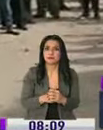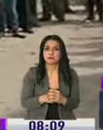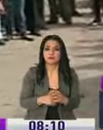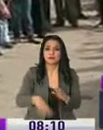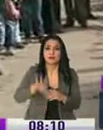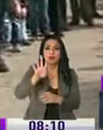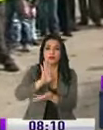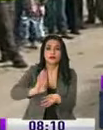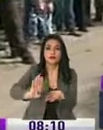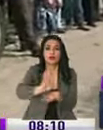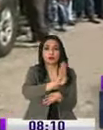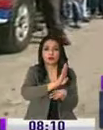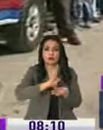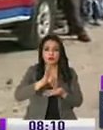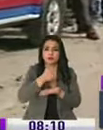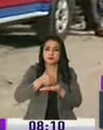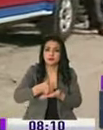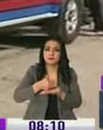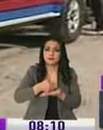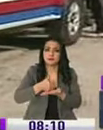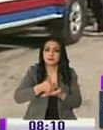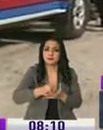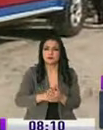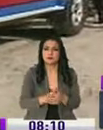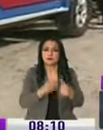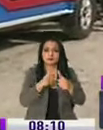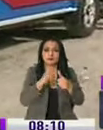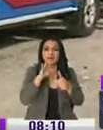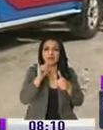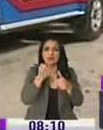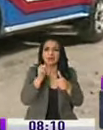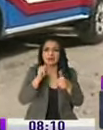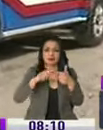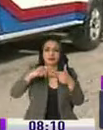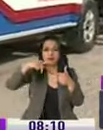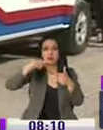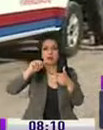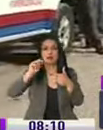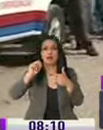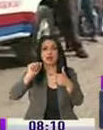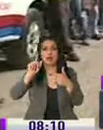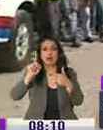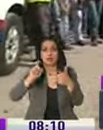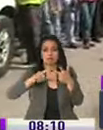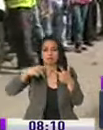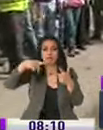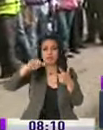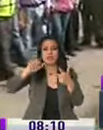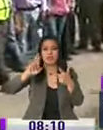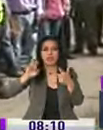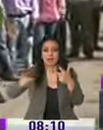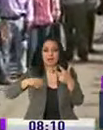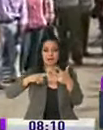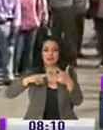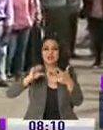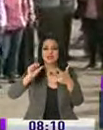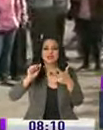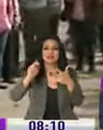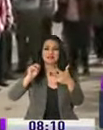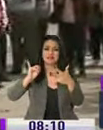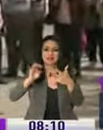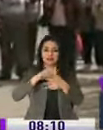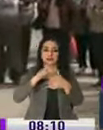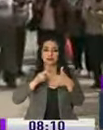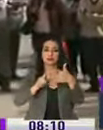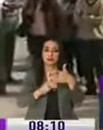barrios, terrazas, tenemos Planadas, El Pedregal y Ladera de San Francisco, que se benefician aproximadamente